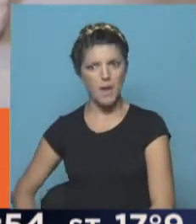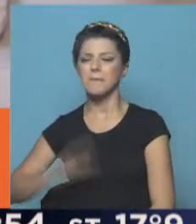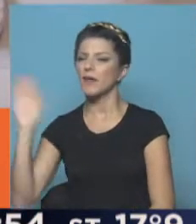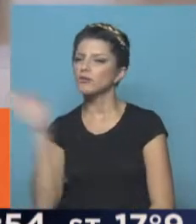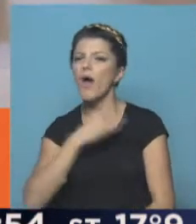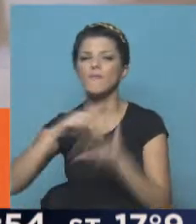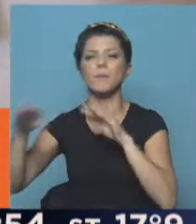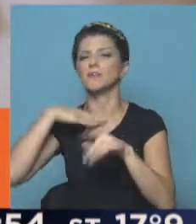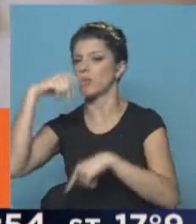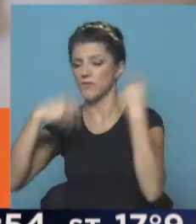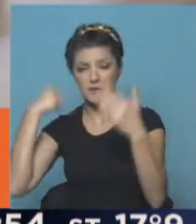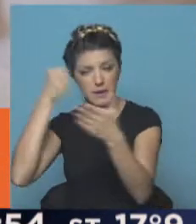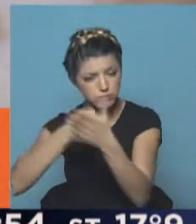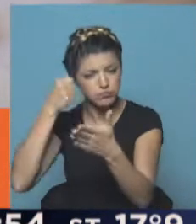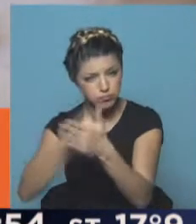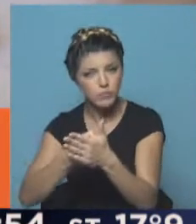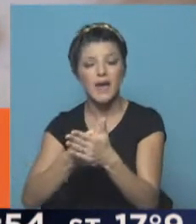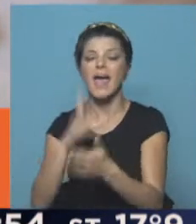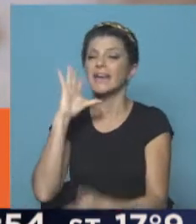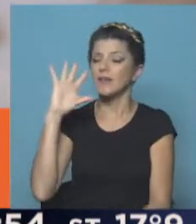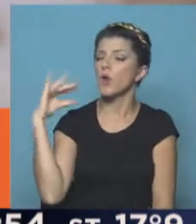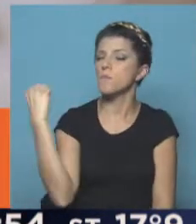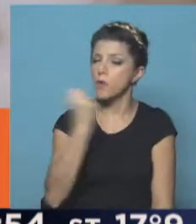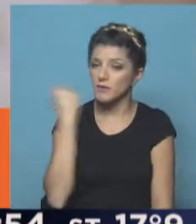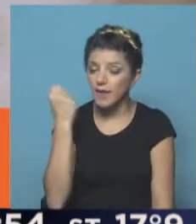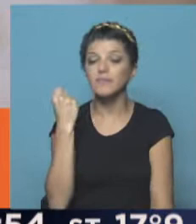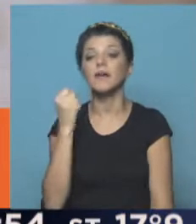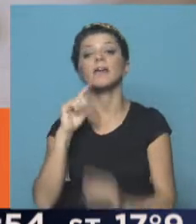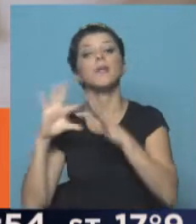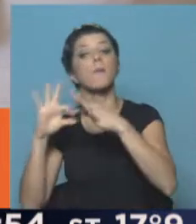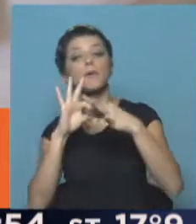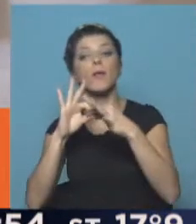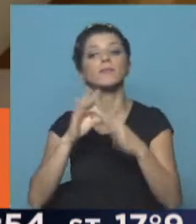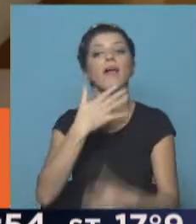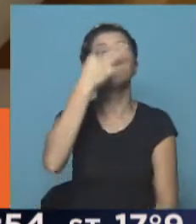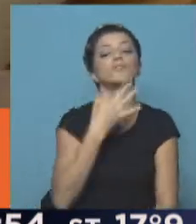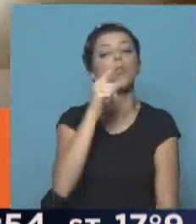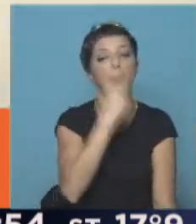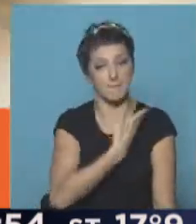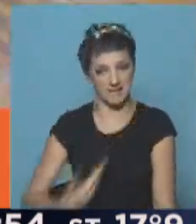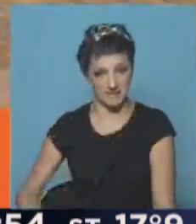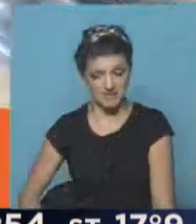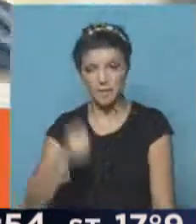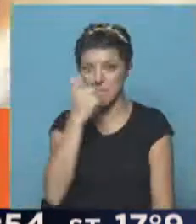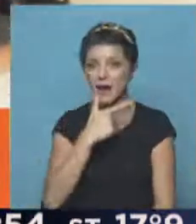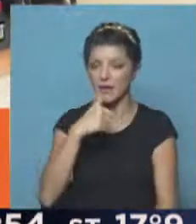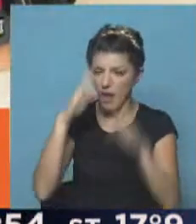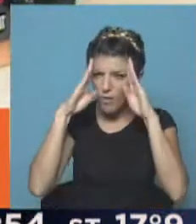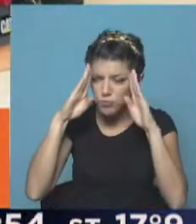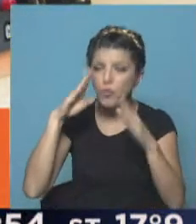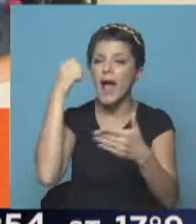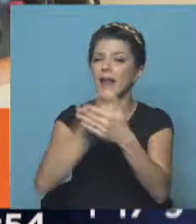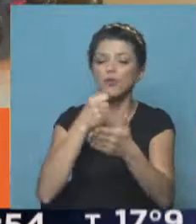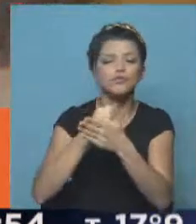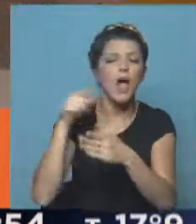es algo muy simbólico que tiene que ver con la decisión del presidente mauricio macri de poner énfasis en la lucha de todos